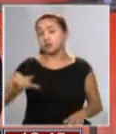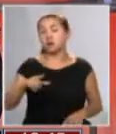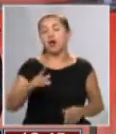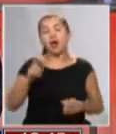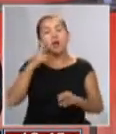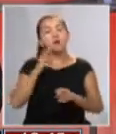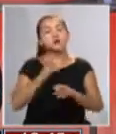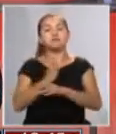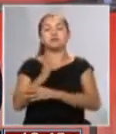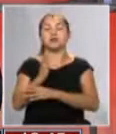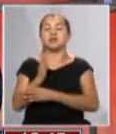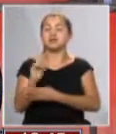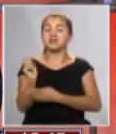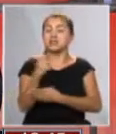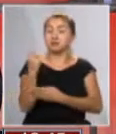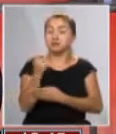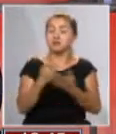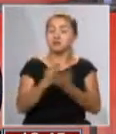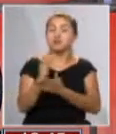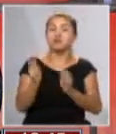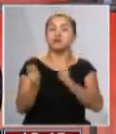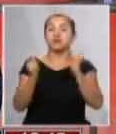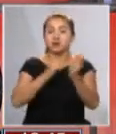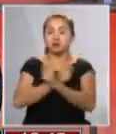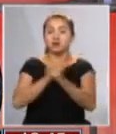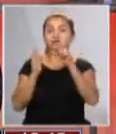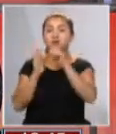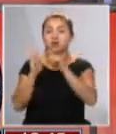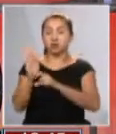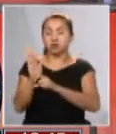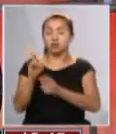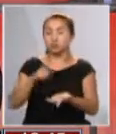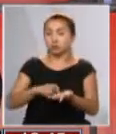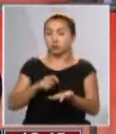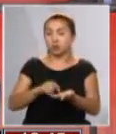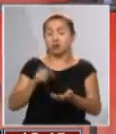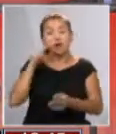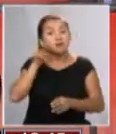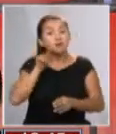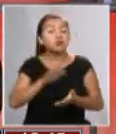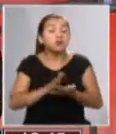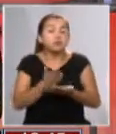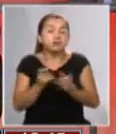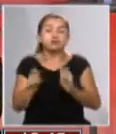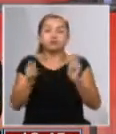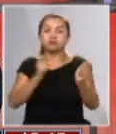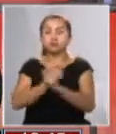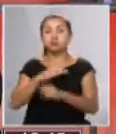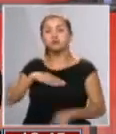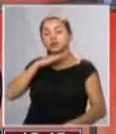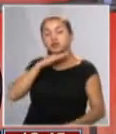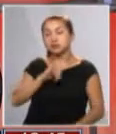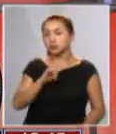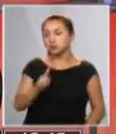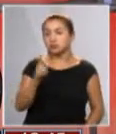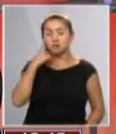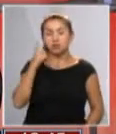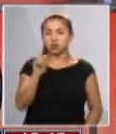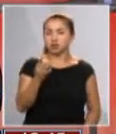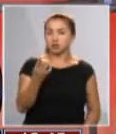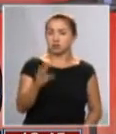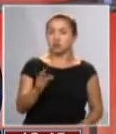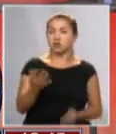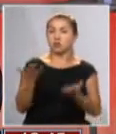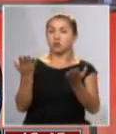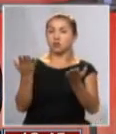año que entran en vigor las modificaciones al Código Tributario, a ver si es que estas modificaciones son suficientes o no. Pero no son solamente un